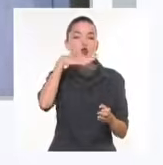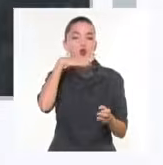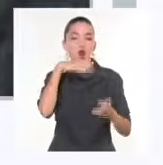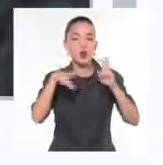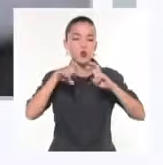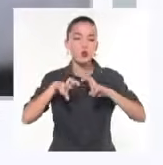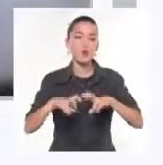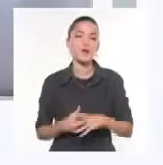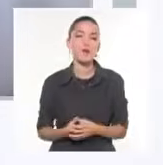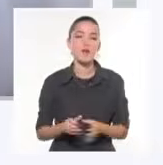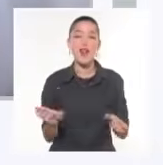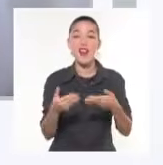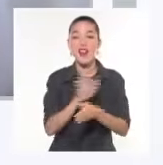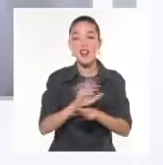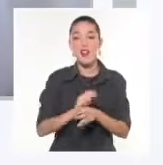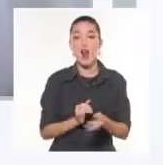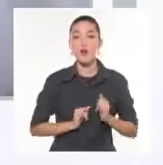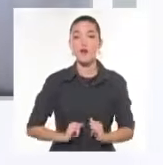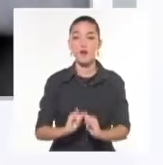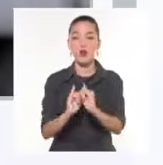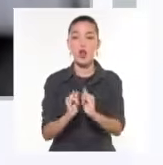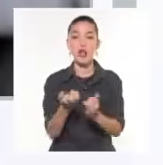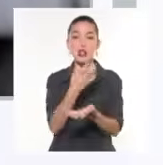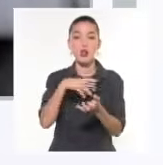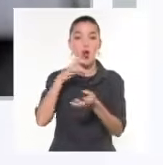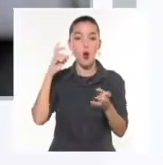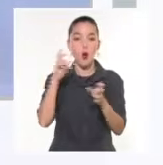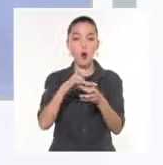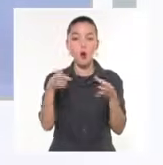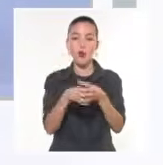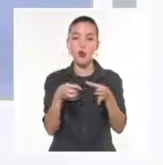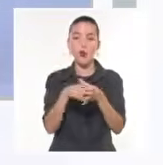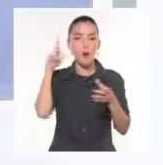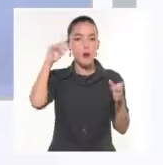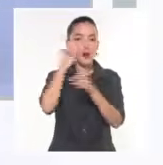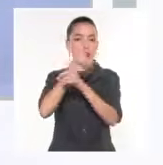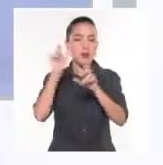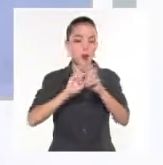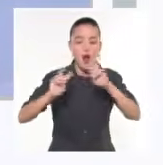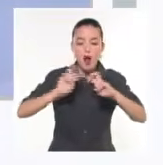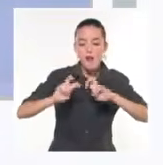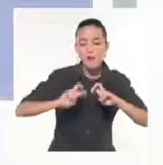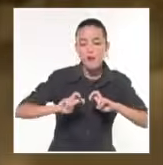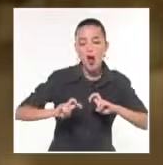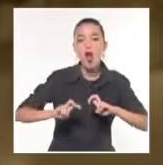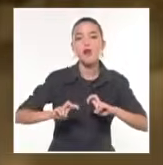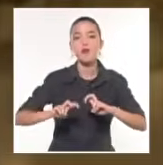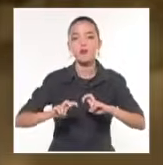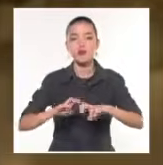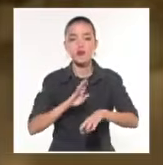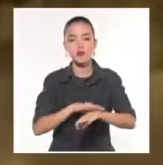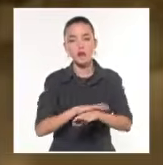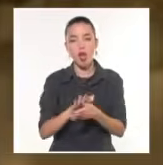la propuesta de un equipo de científicos en Santiago de Cuba para la detección de enfermedades autoinmunes. ¿Cuál es